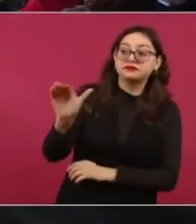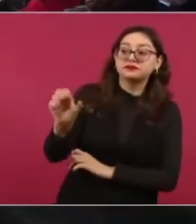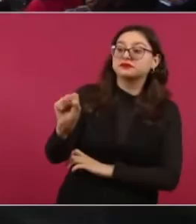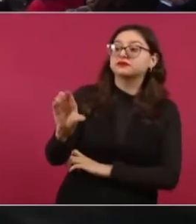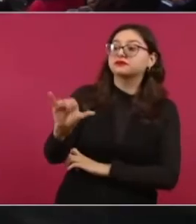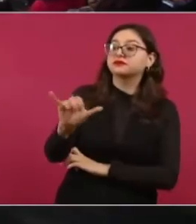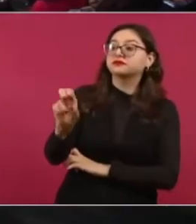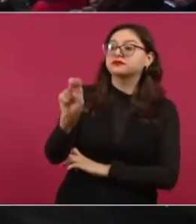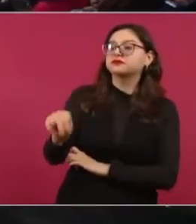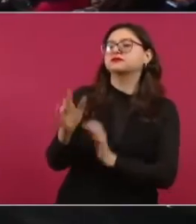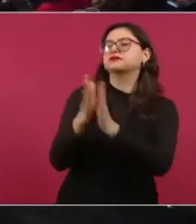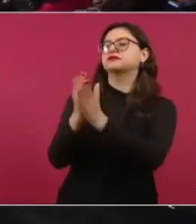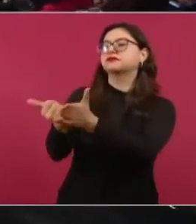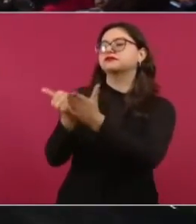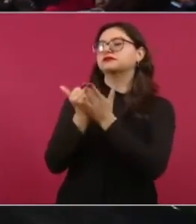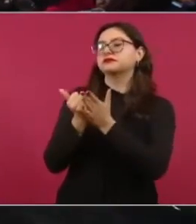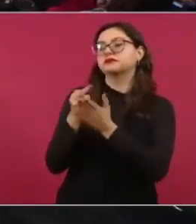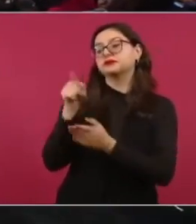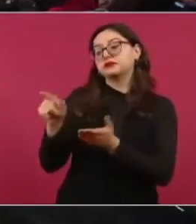en la Suprema Corte.